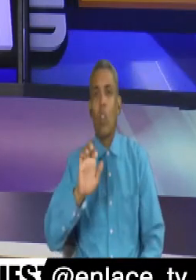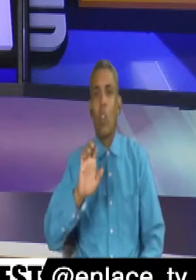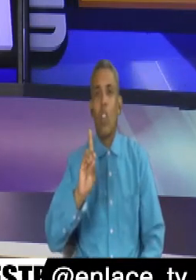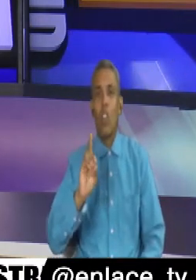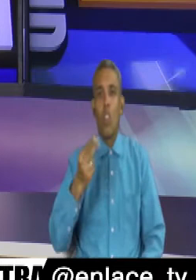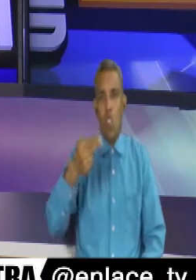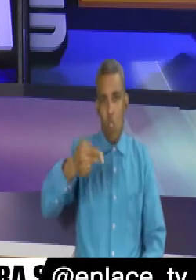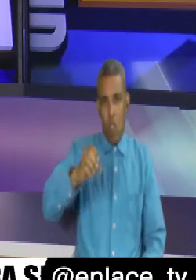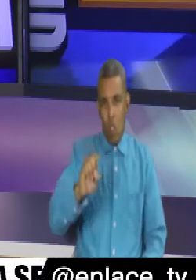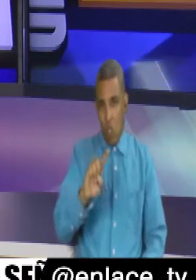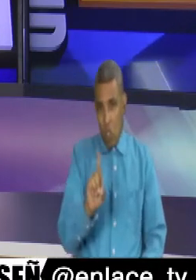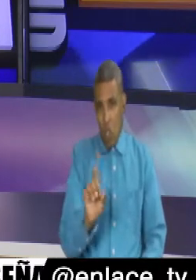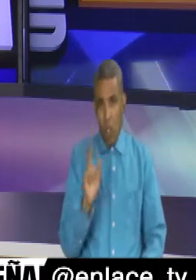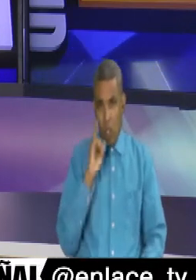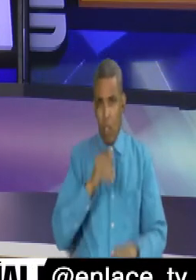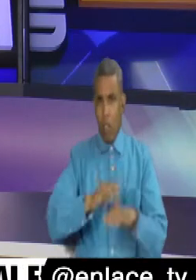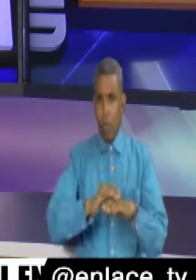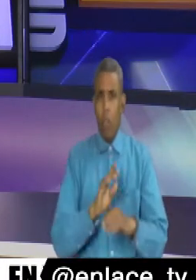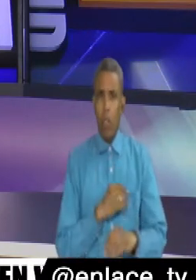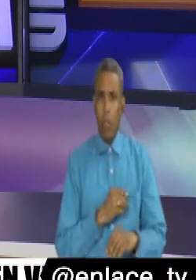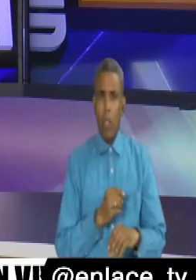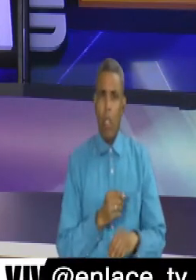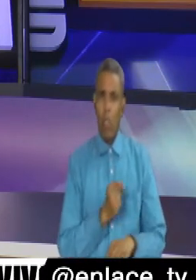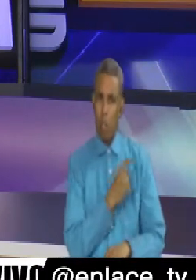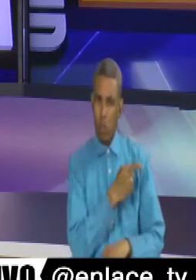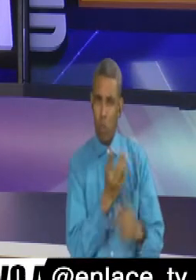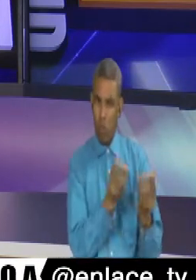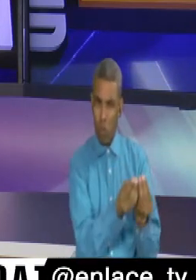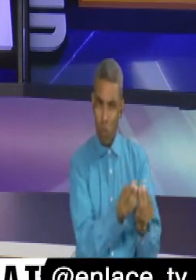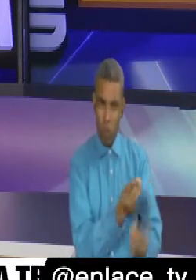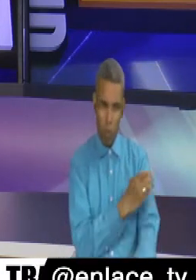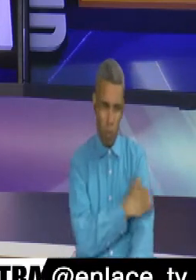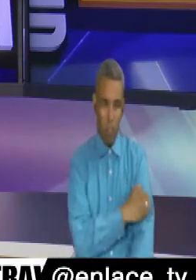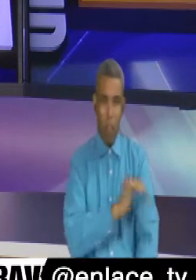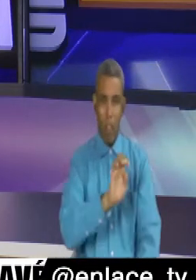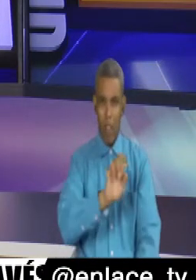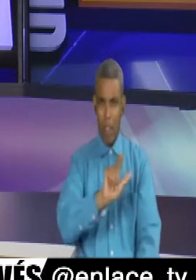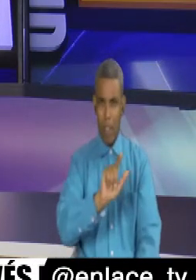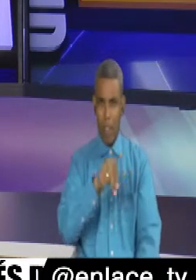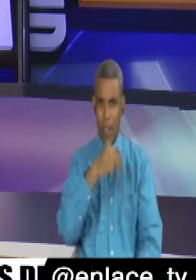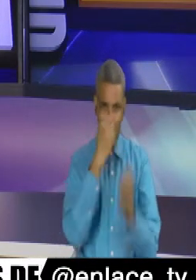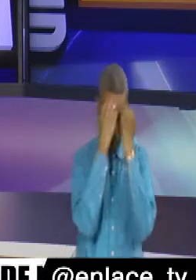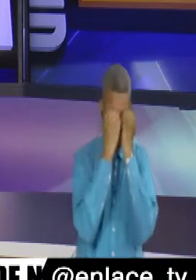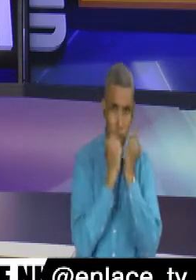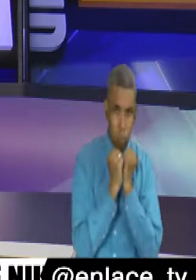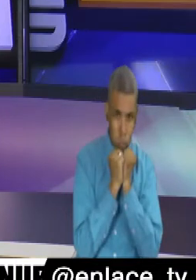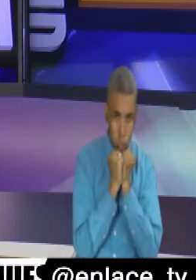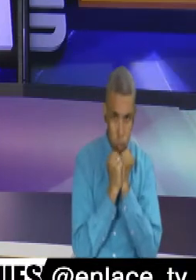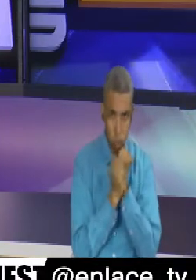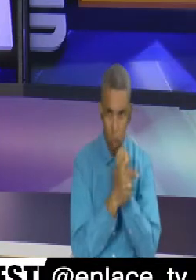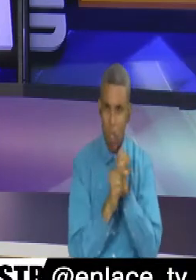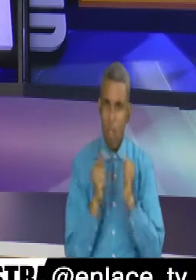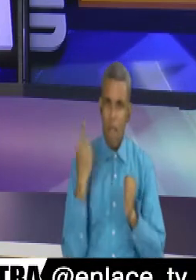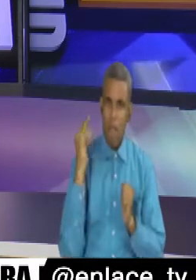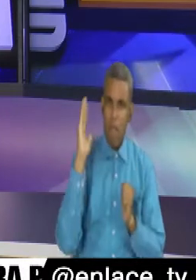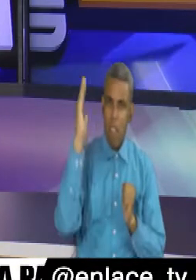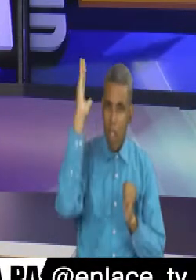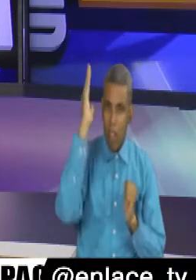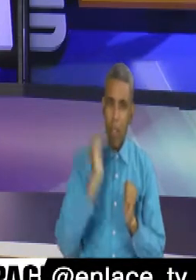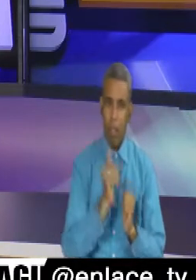número 53 del ELN, el grupo alzado en armas hizo hostigamientos en algunas poblaciones del sur de